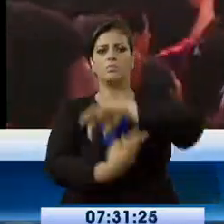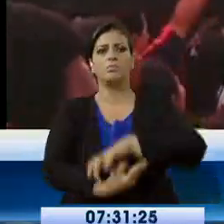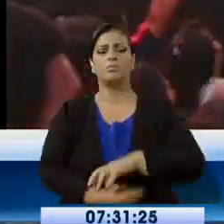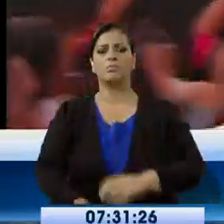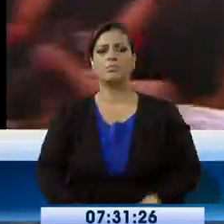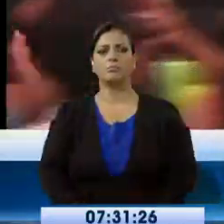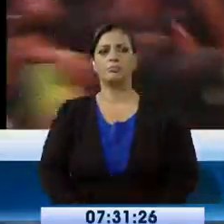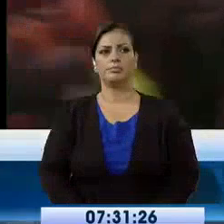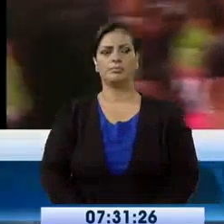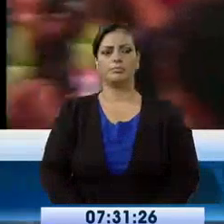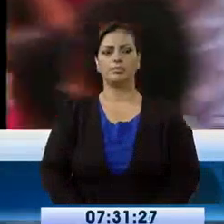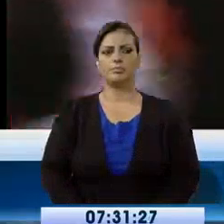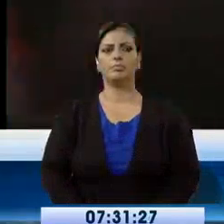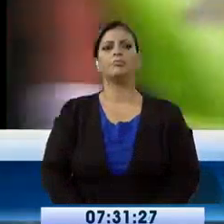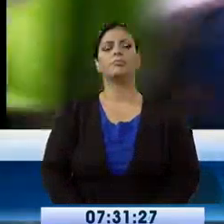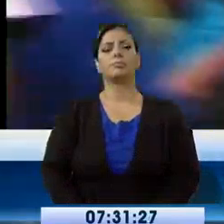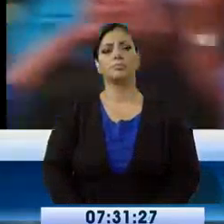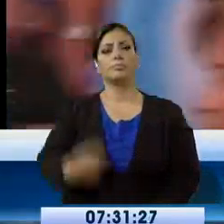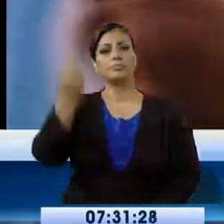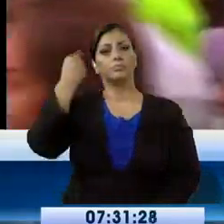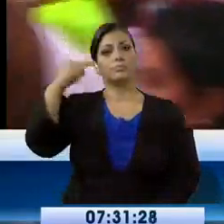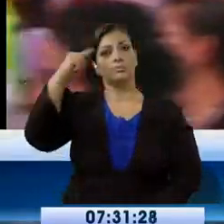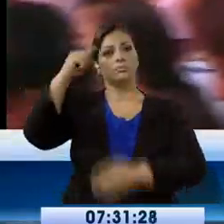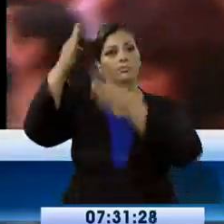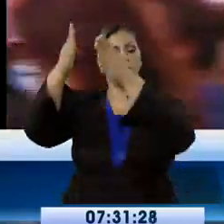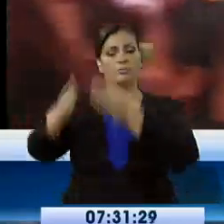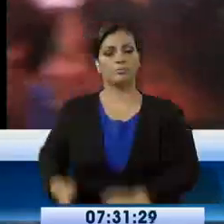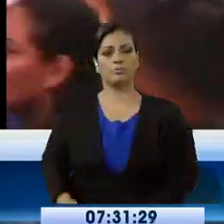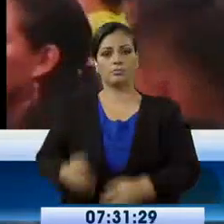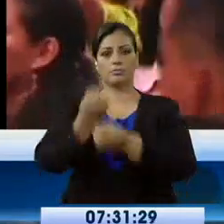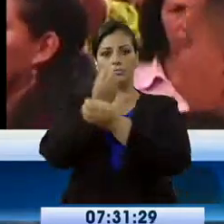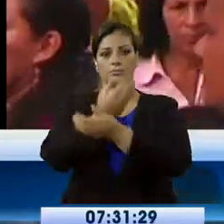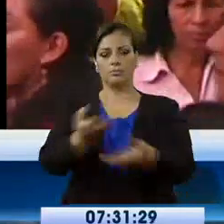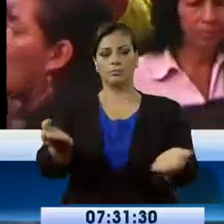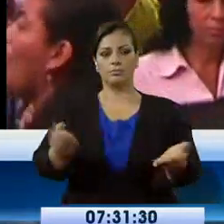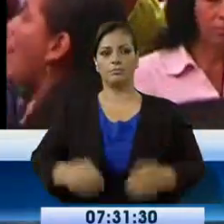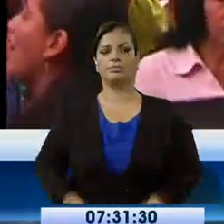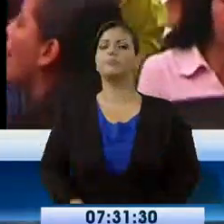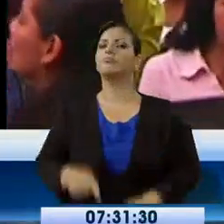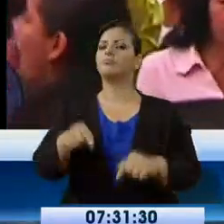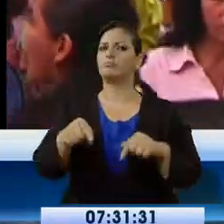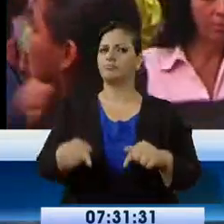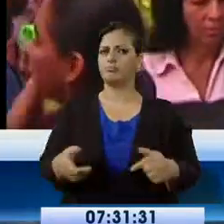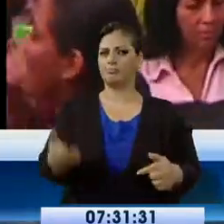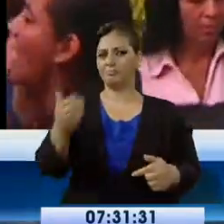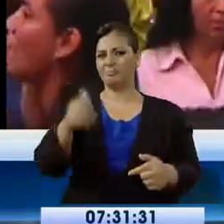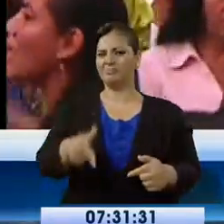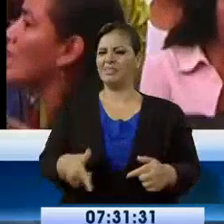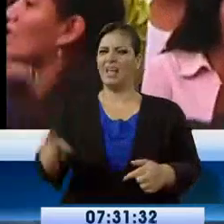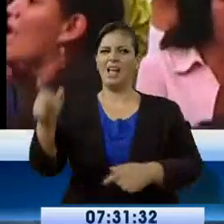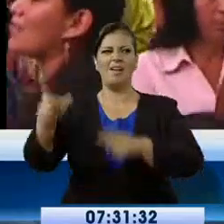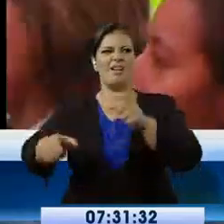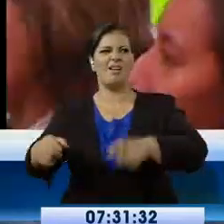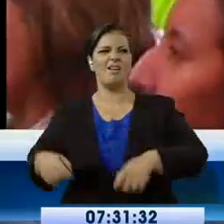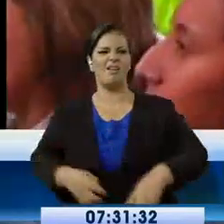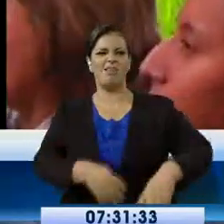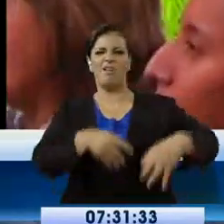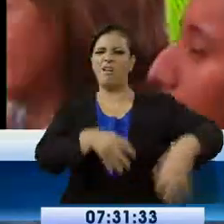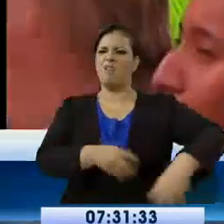gobernador de la provincia lo ocupó en contra de uno de los sectores de oposición que este jueves también estaba en las